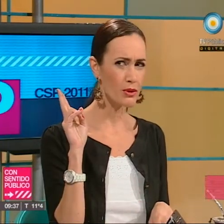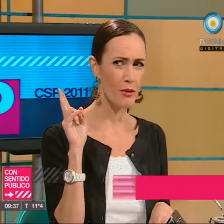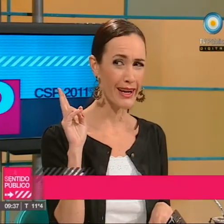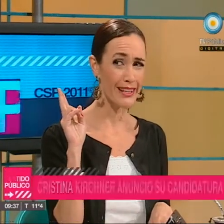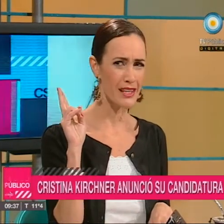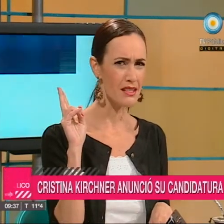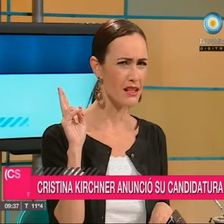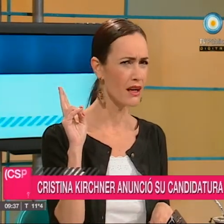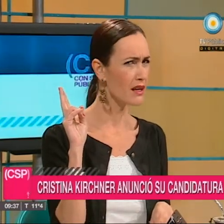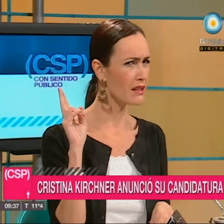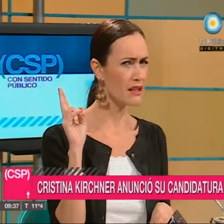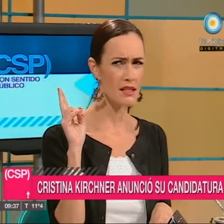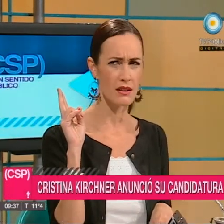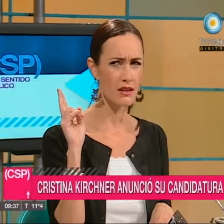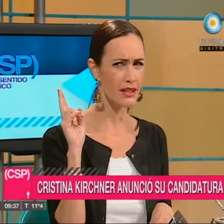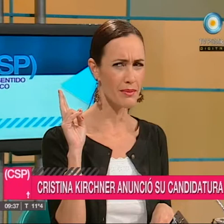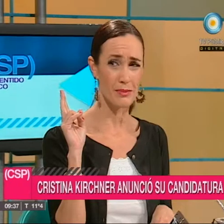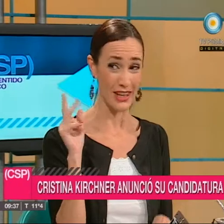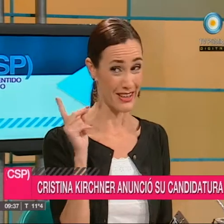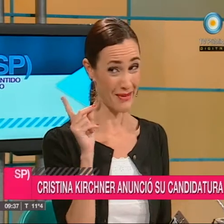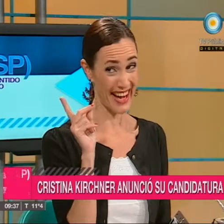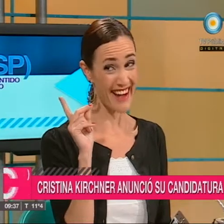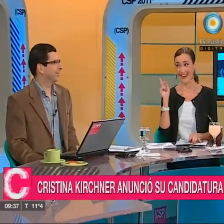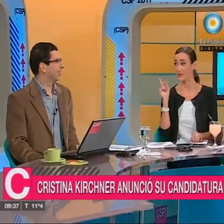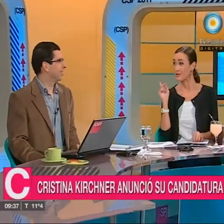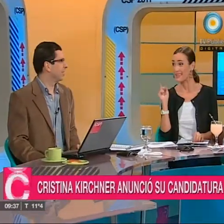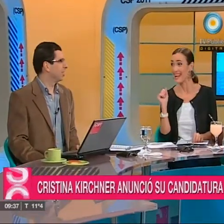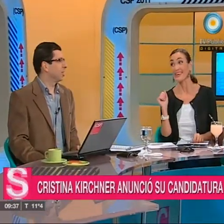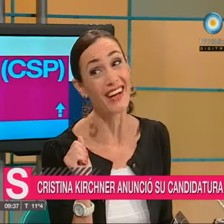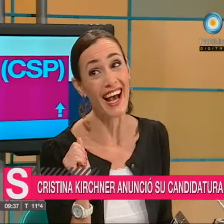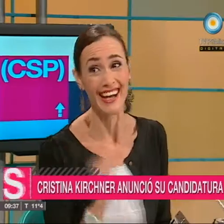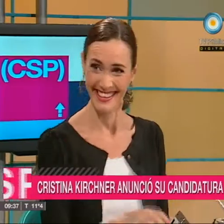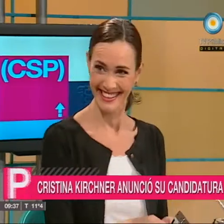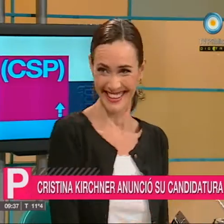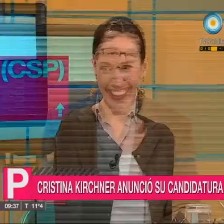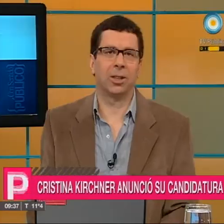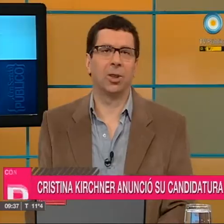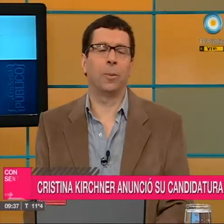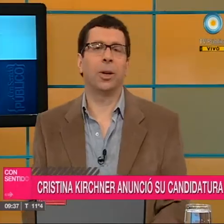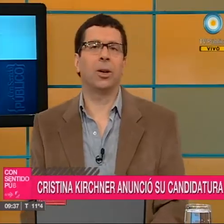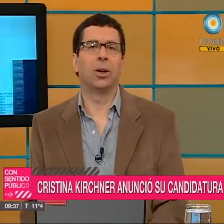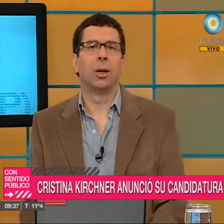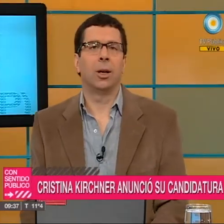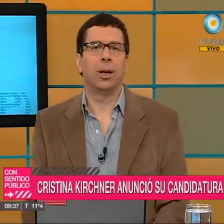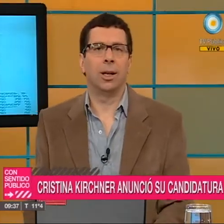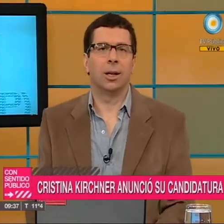radarcito empezó a pararse, así dijo: "¿Qué está diciendo? ¿Qué está pasando?". Porque no lo esperaba, fue sorpresa. ¡Hola! No, fue sorpresa para todos,